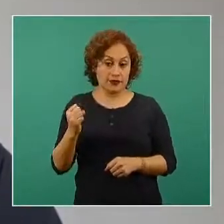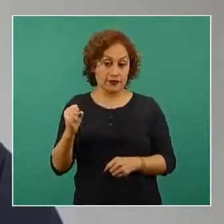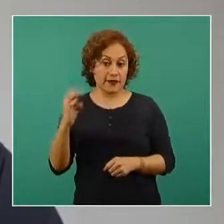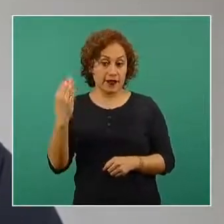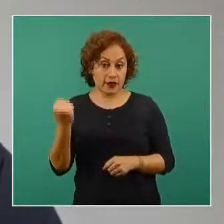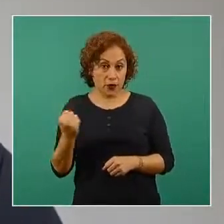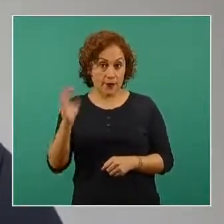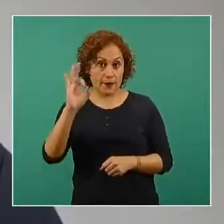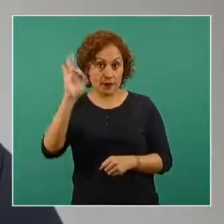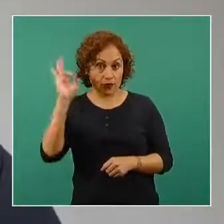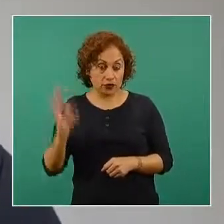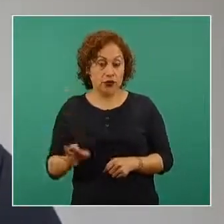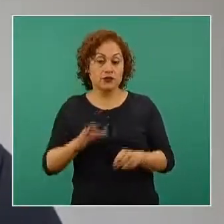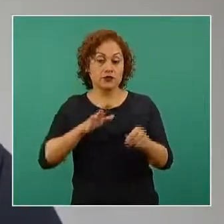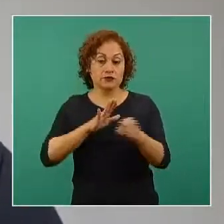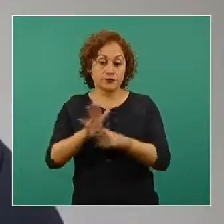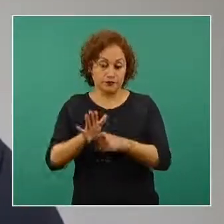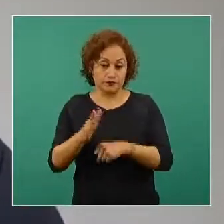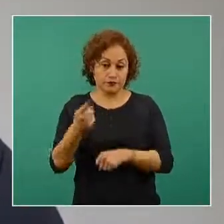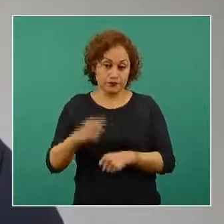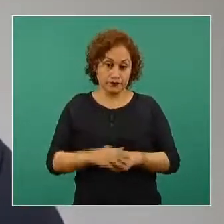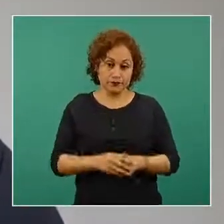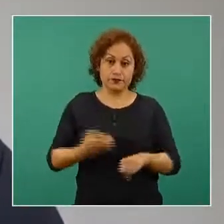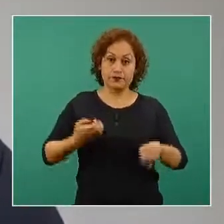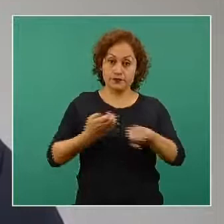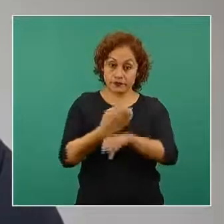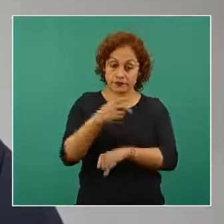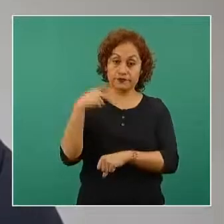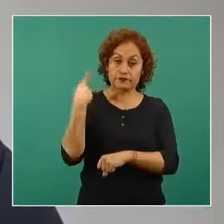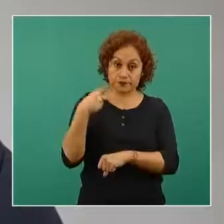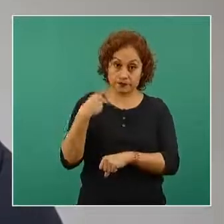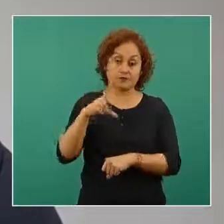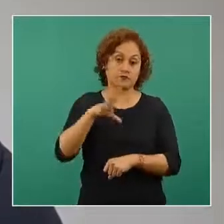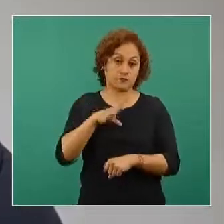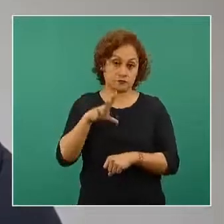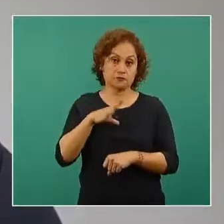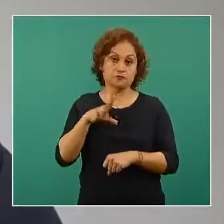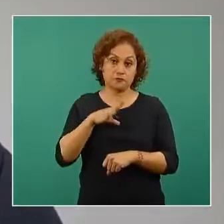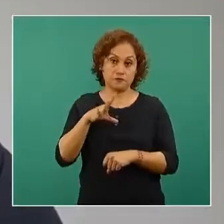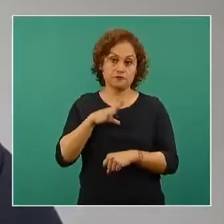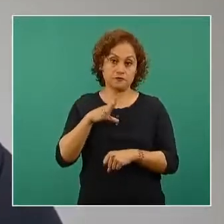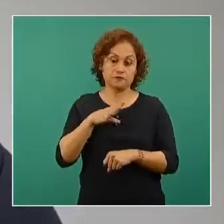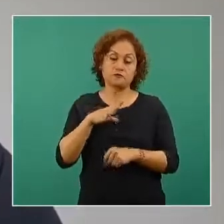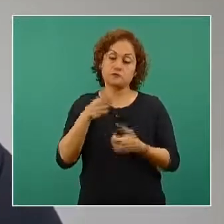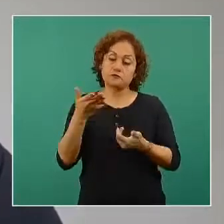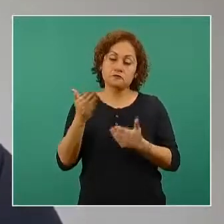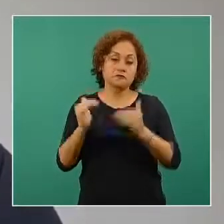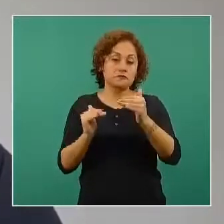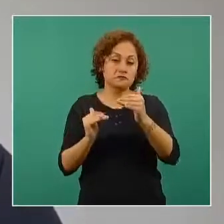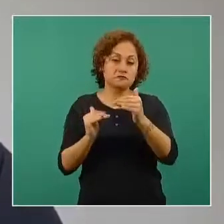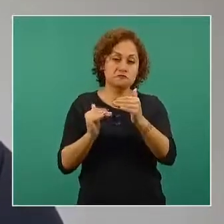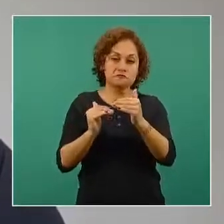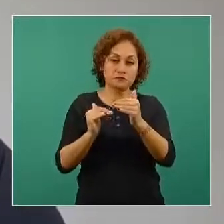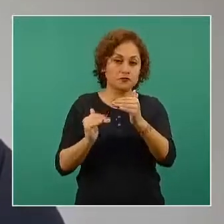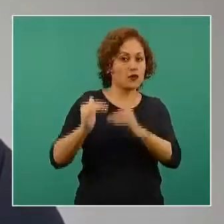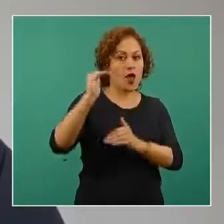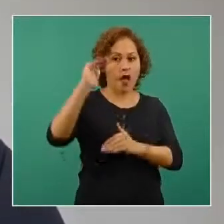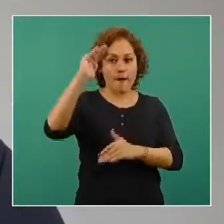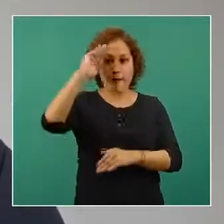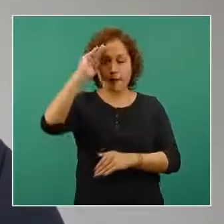las 2 entidades, Ciudad de México y Puebla, que lo tienen, están prácticamente pegados a nivel bajo, ¿no? Lo cual los pone obviamente en una